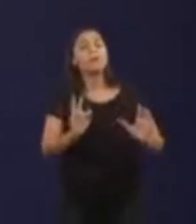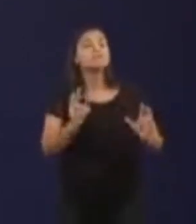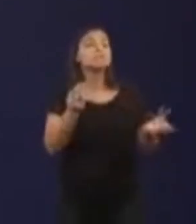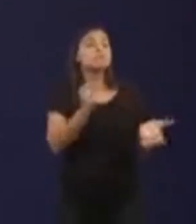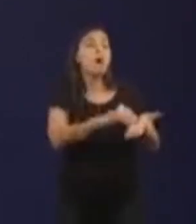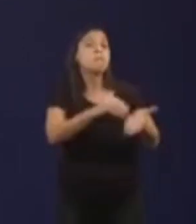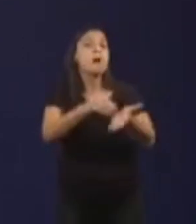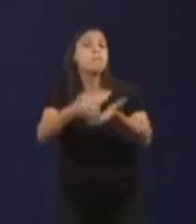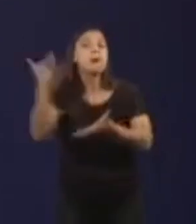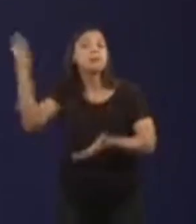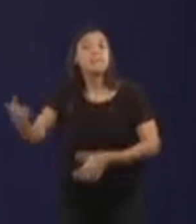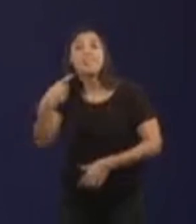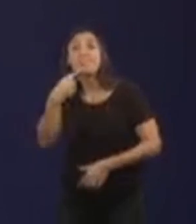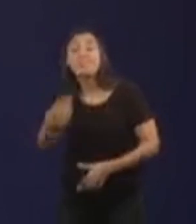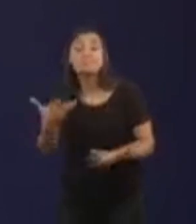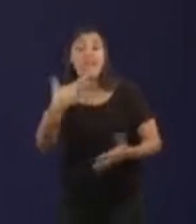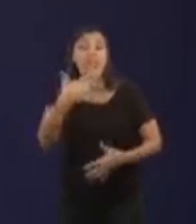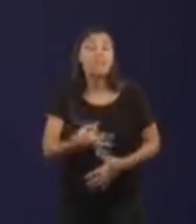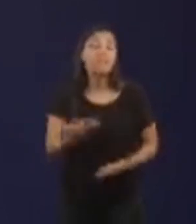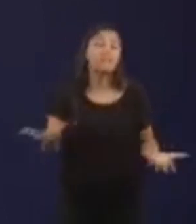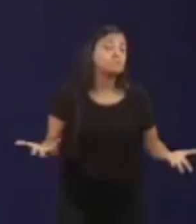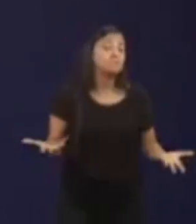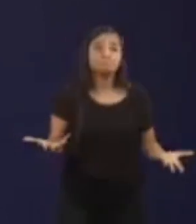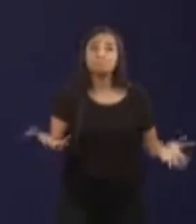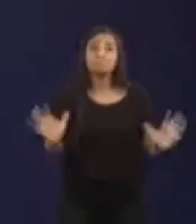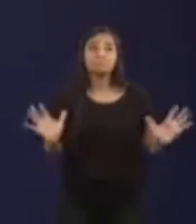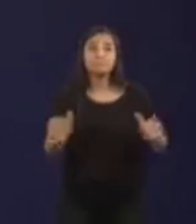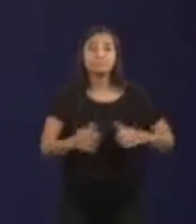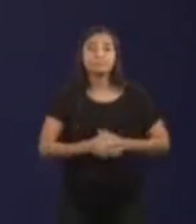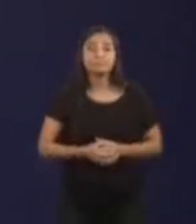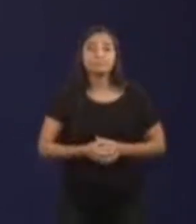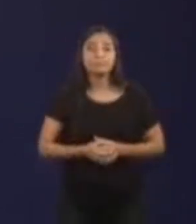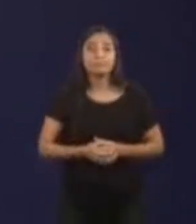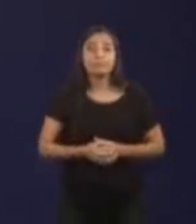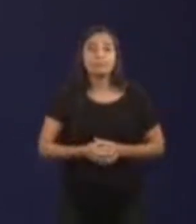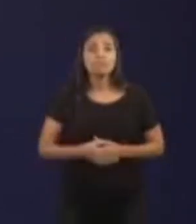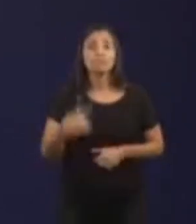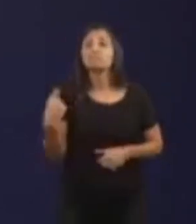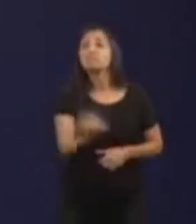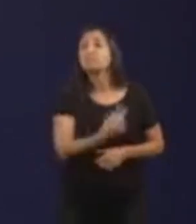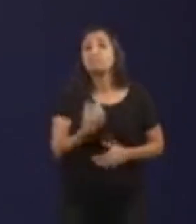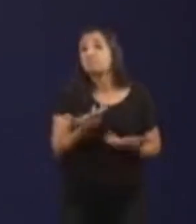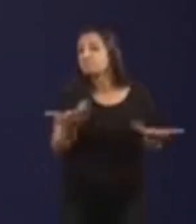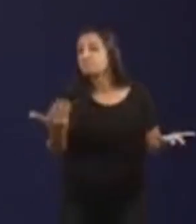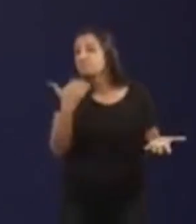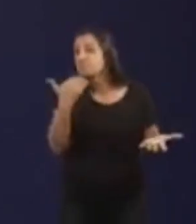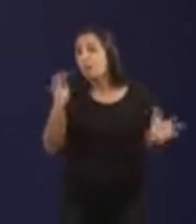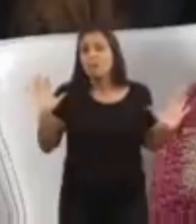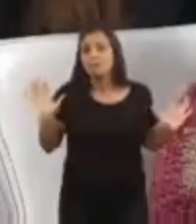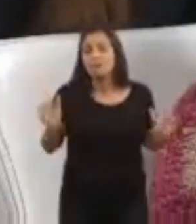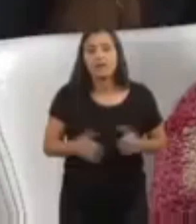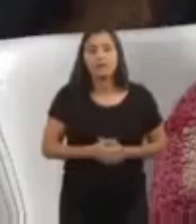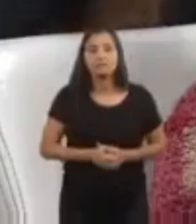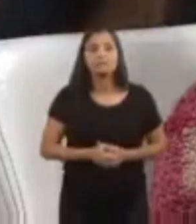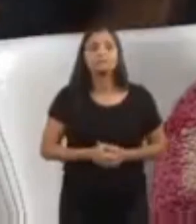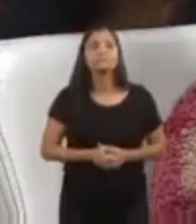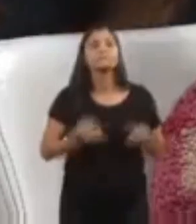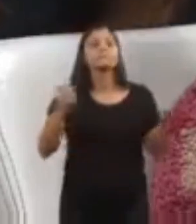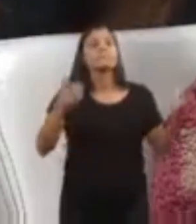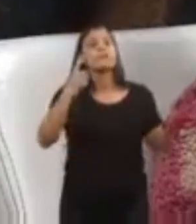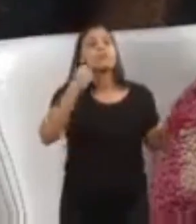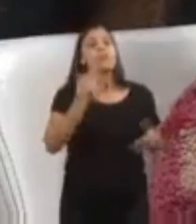pueda decir la verdad es que no me no nos no nos implica nada Qué tal